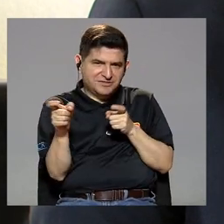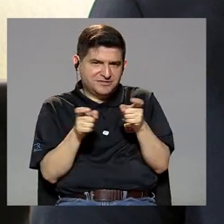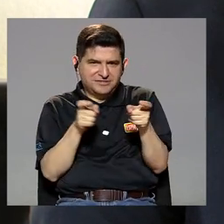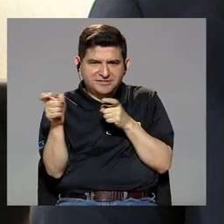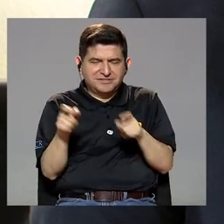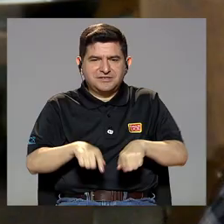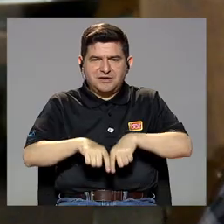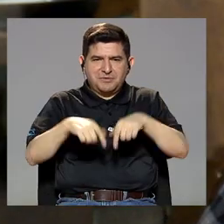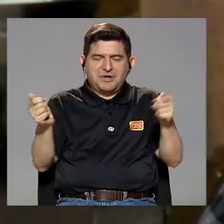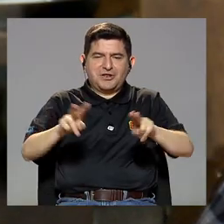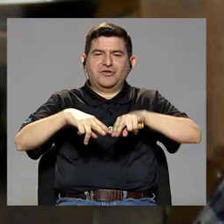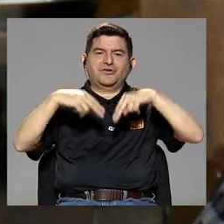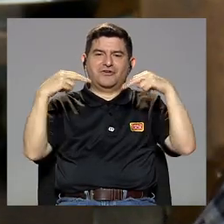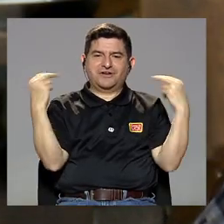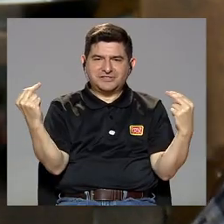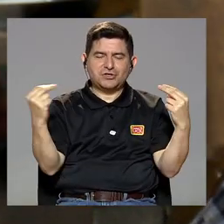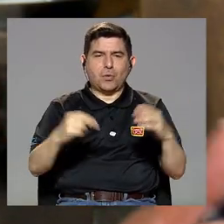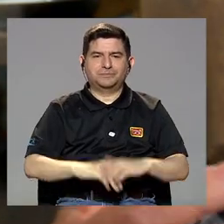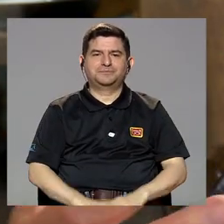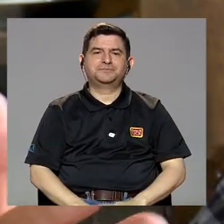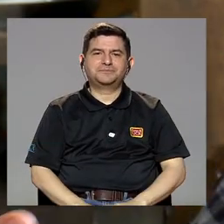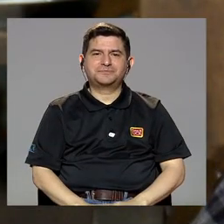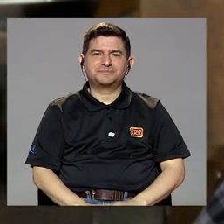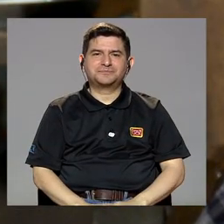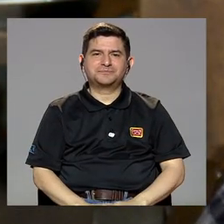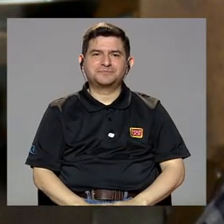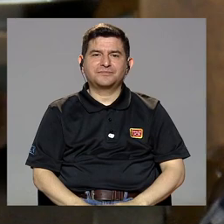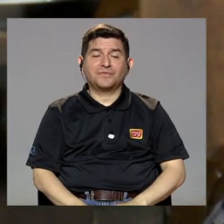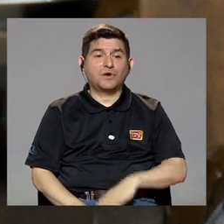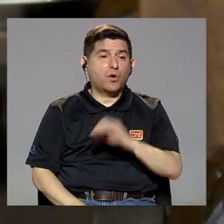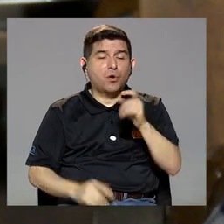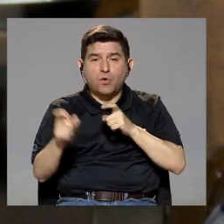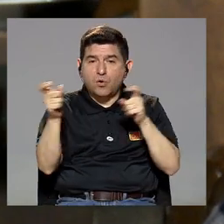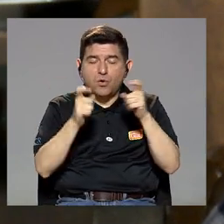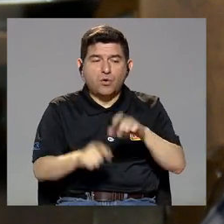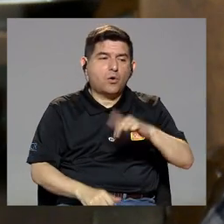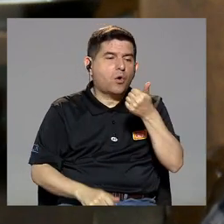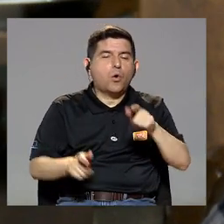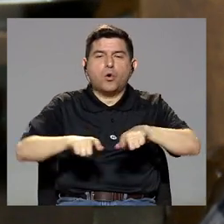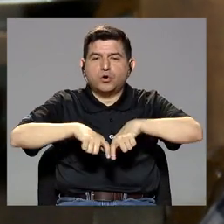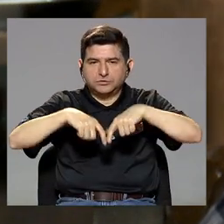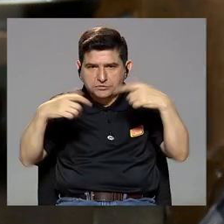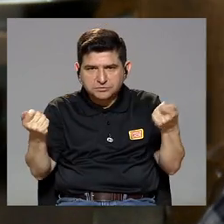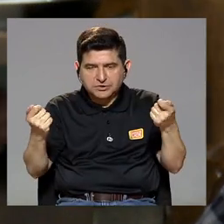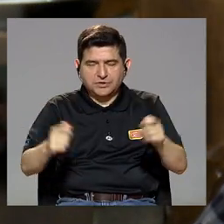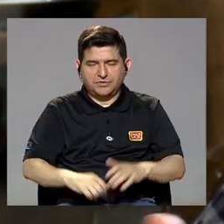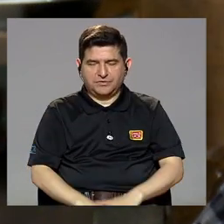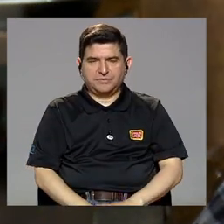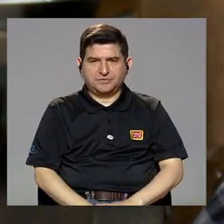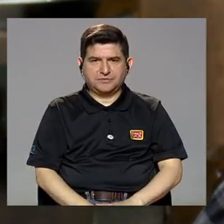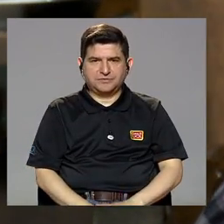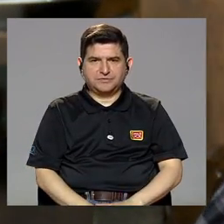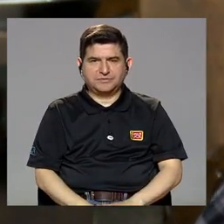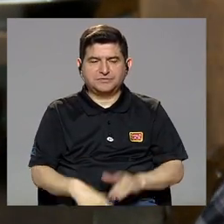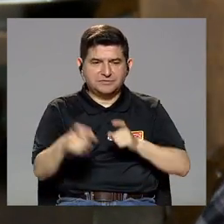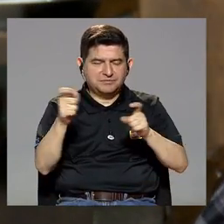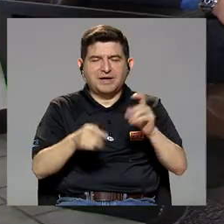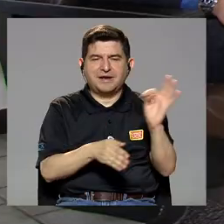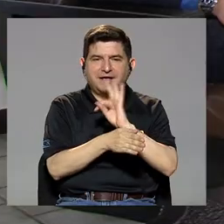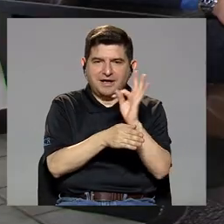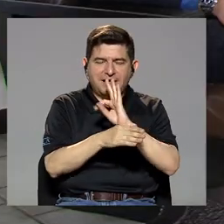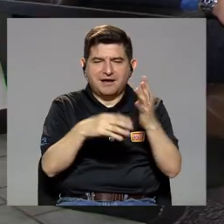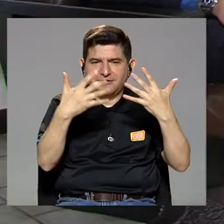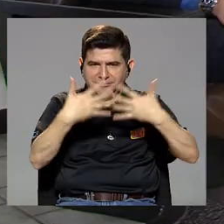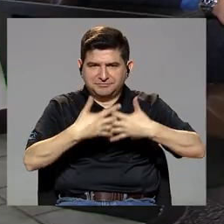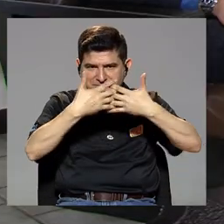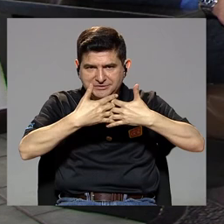periódico la nación son los que manejan los otros periódicos son los que manejan las televisoras